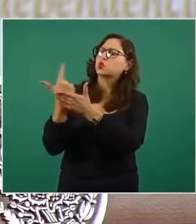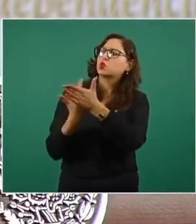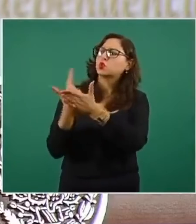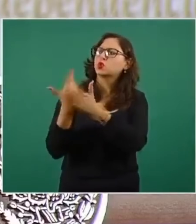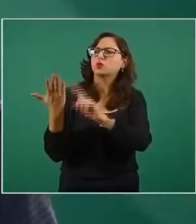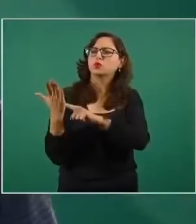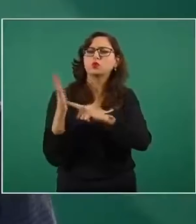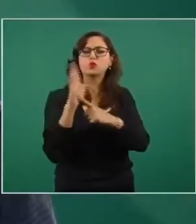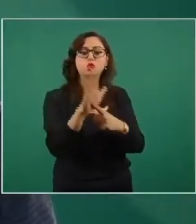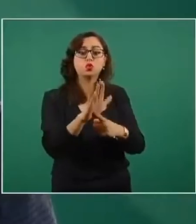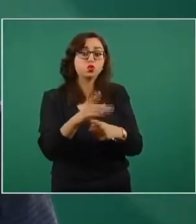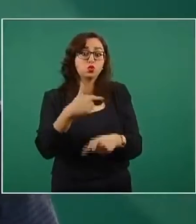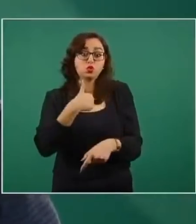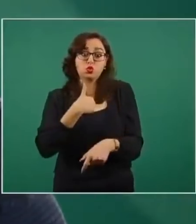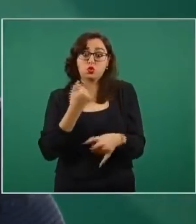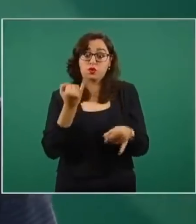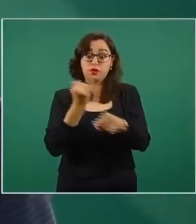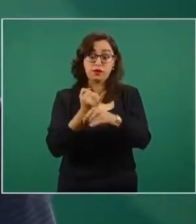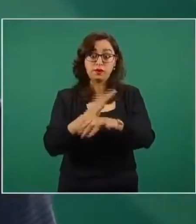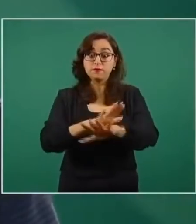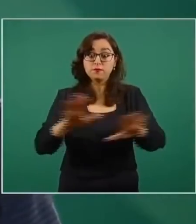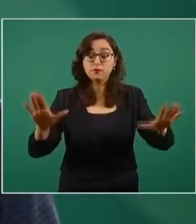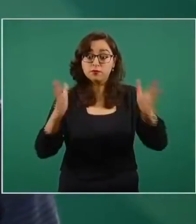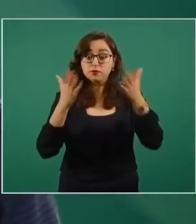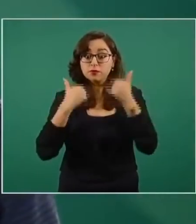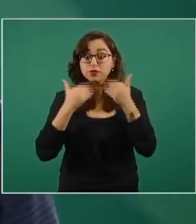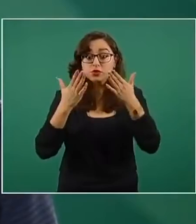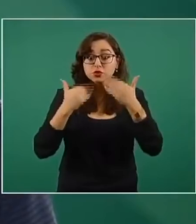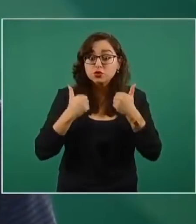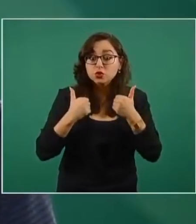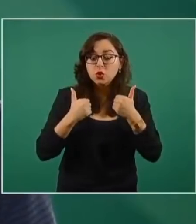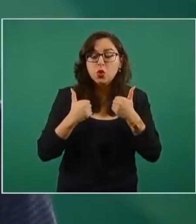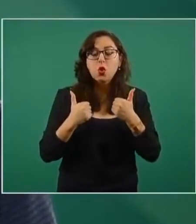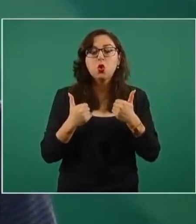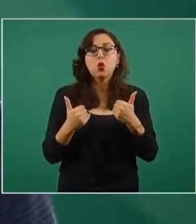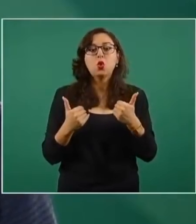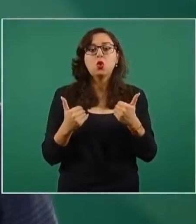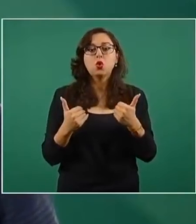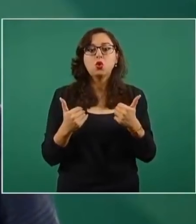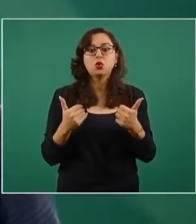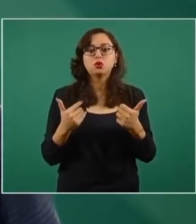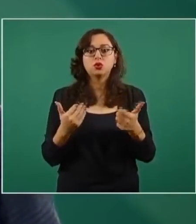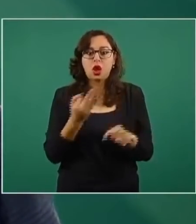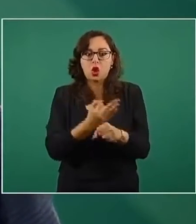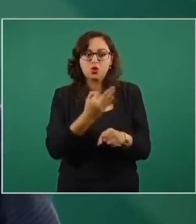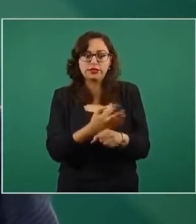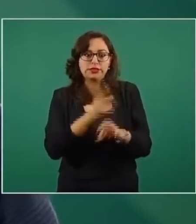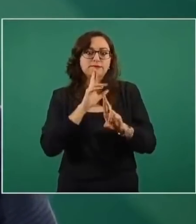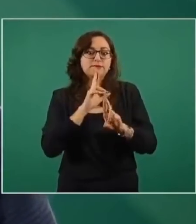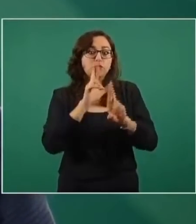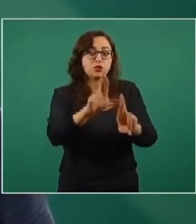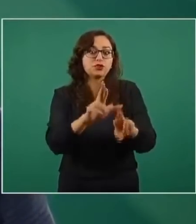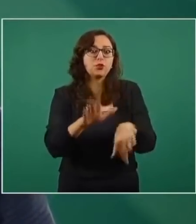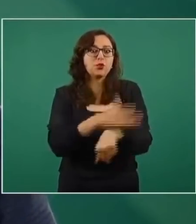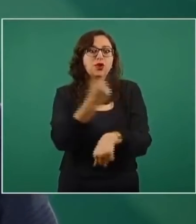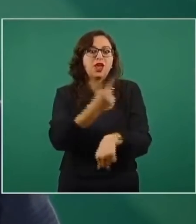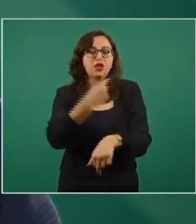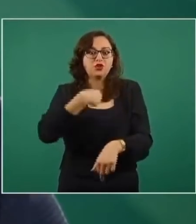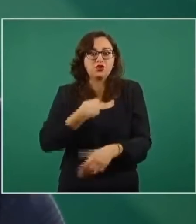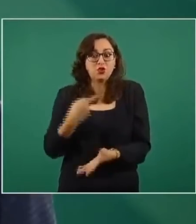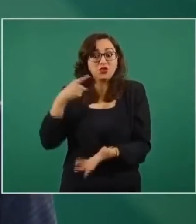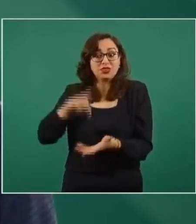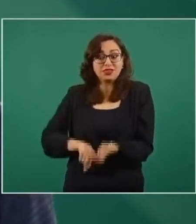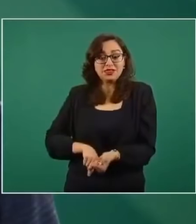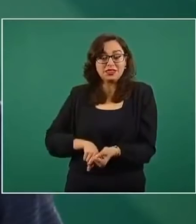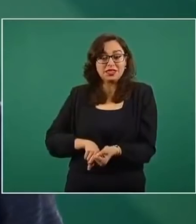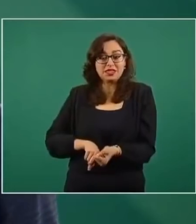en recuperación y trabajando en asuntos estrictamente necesarios, informó hoy la secretaria de Gobernación, Olga Sánchez Cordero.